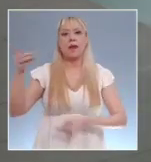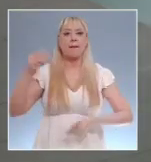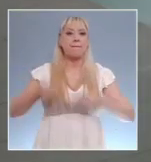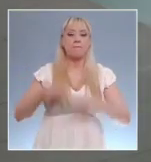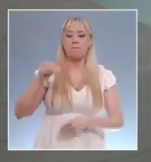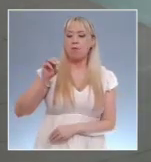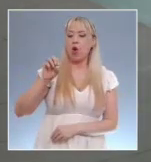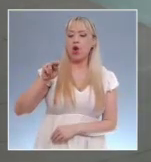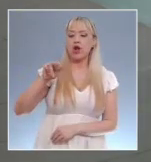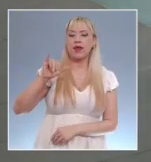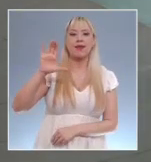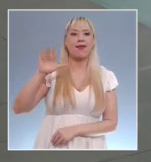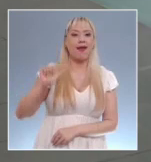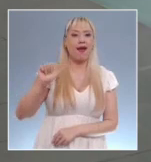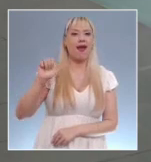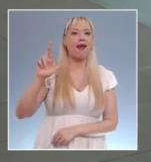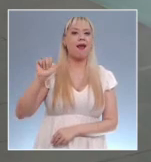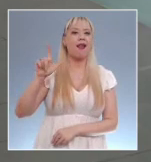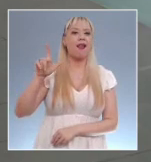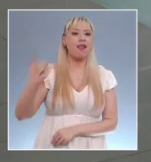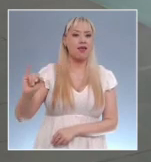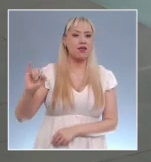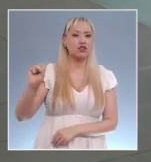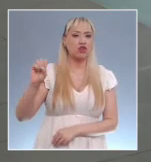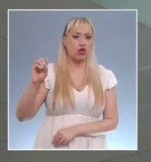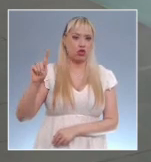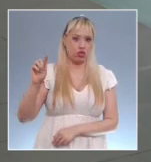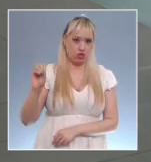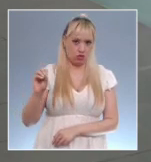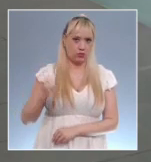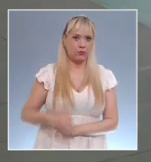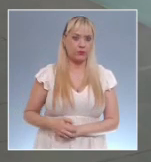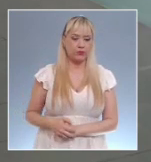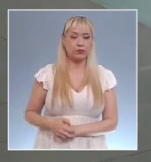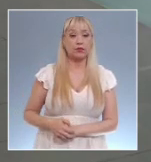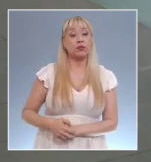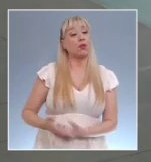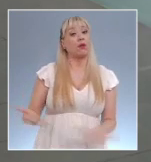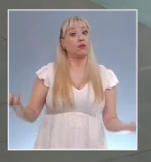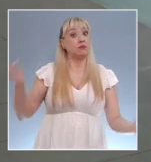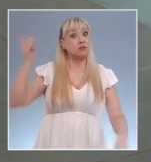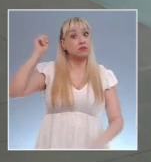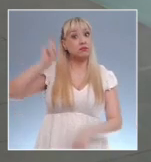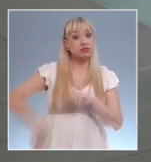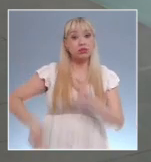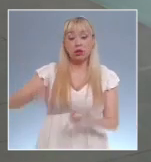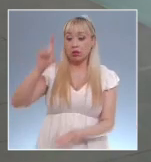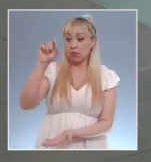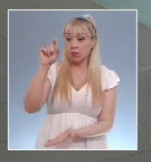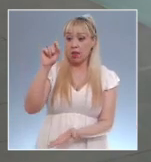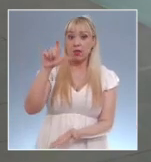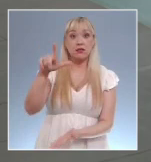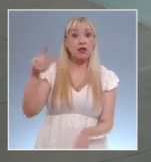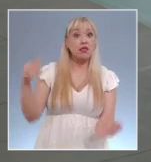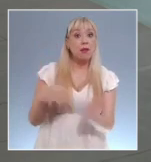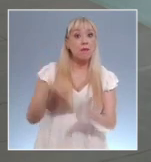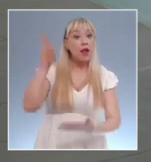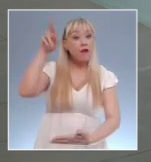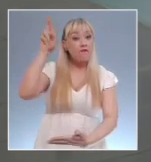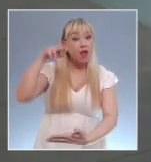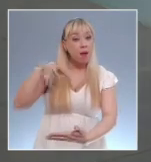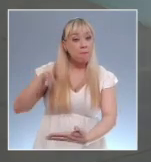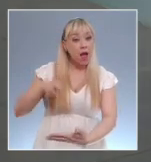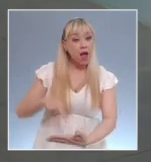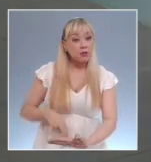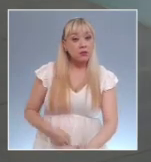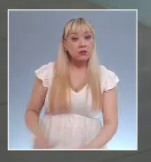eliminan más de 20,000 firmas, casi 27,000 firmas, que tiene que ver con los